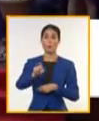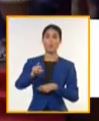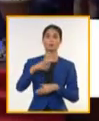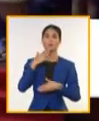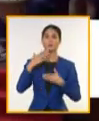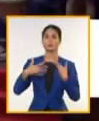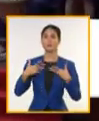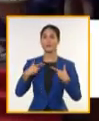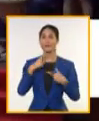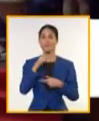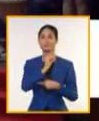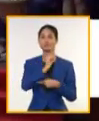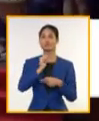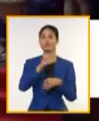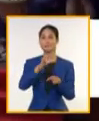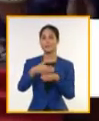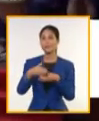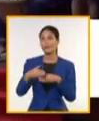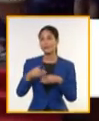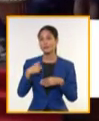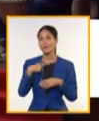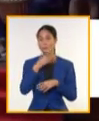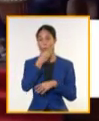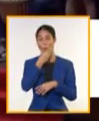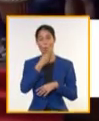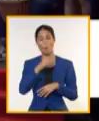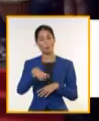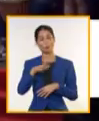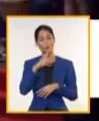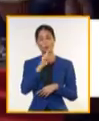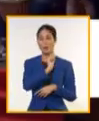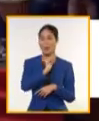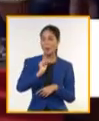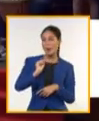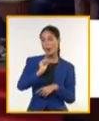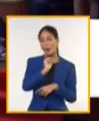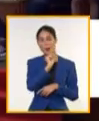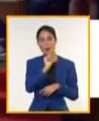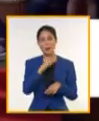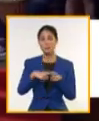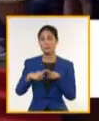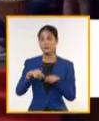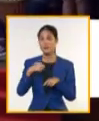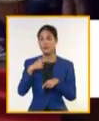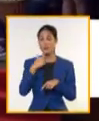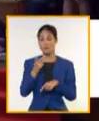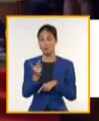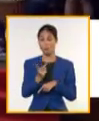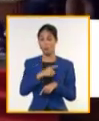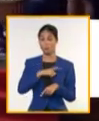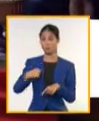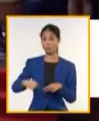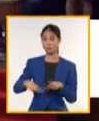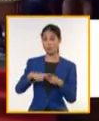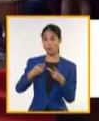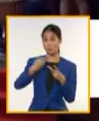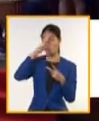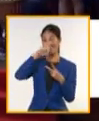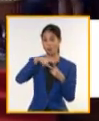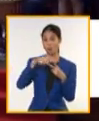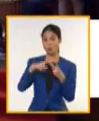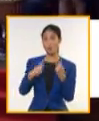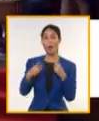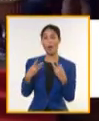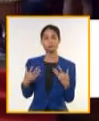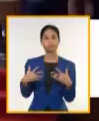ambos países en la voz de las más jóvenes generaciones, hijos de dos pueblos que desde la cultura también promueven